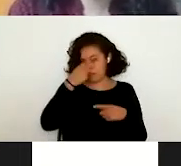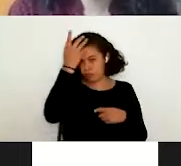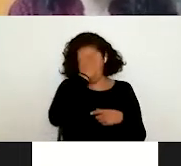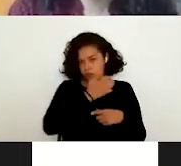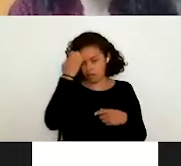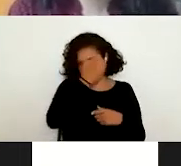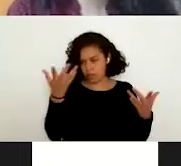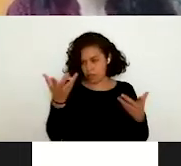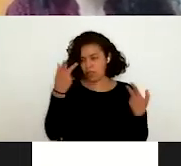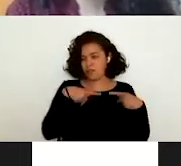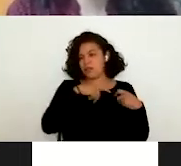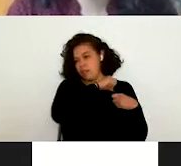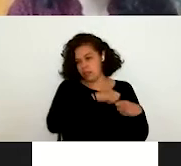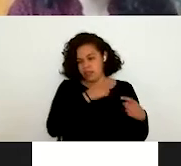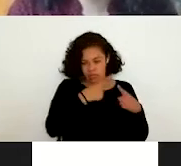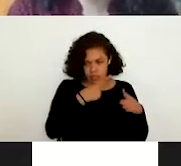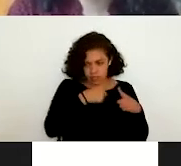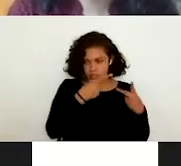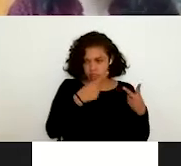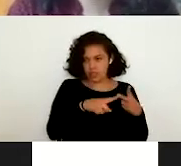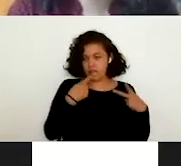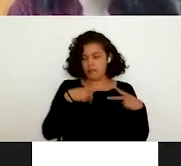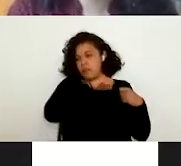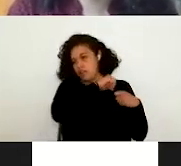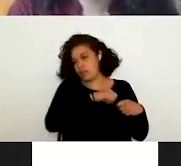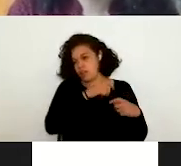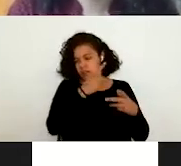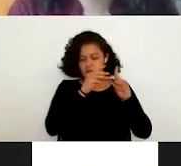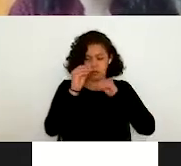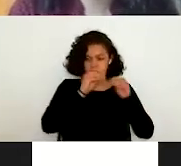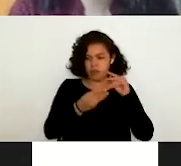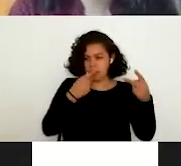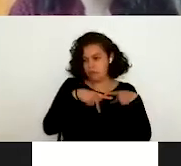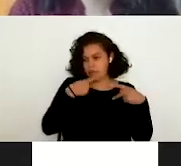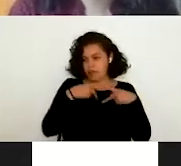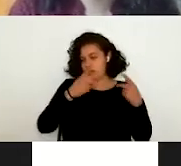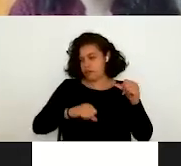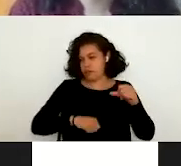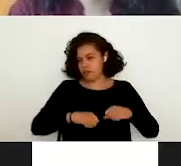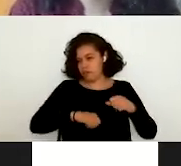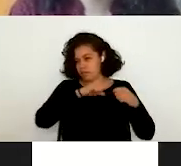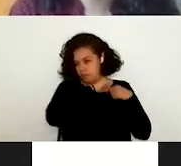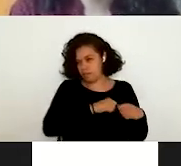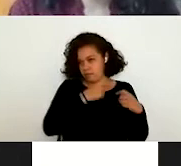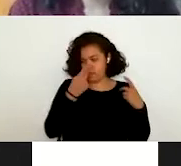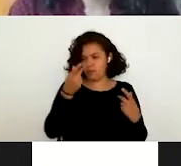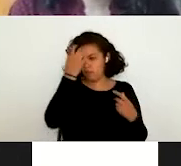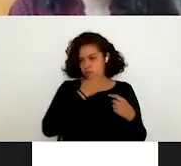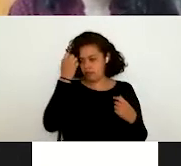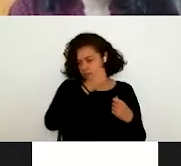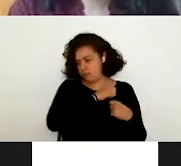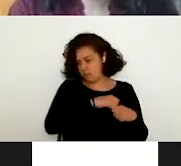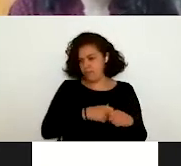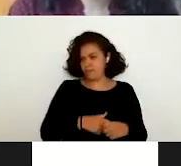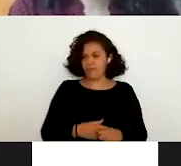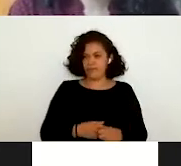ser los responsables? Incluye al que diseñó el proyecto, ¿no? Las personas que se encargan de las actividades y las de la evaluación. Siempre tener